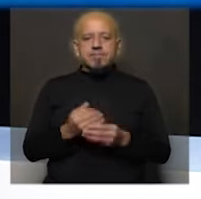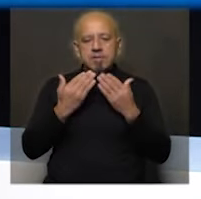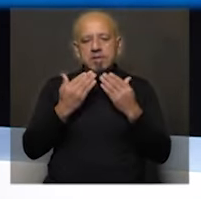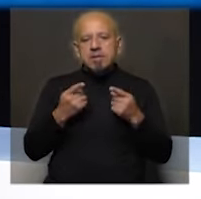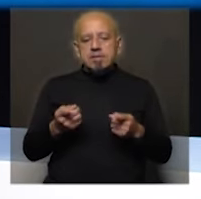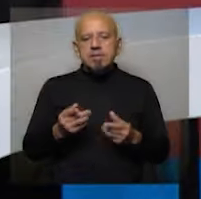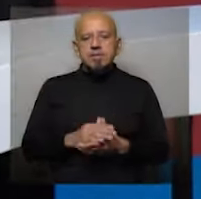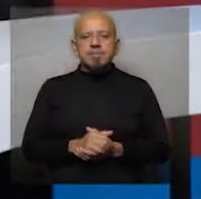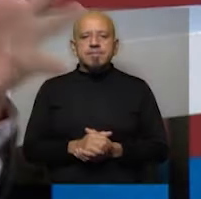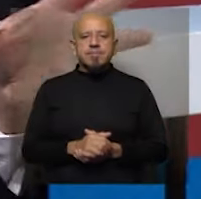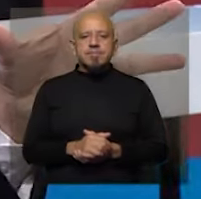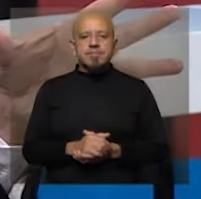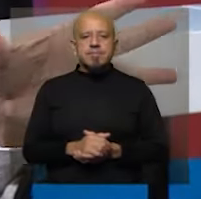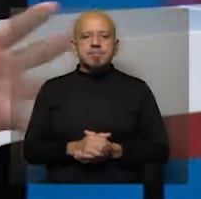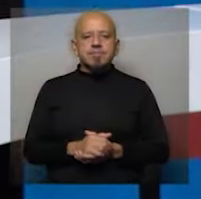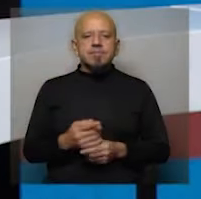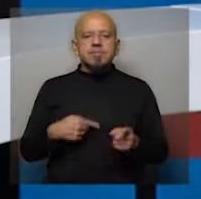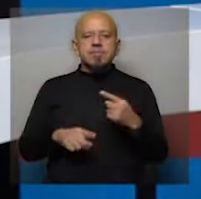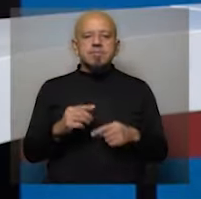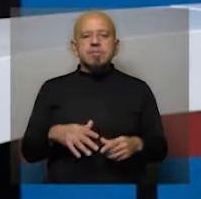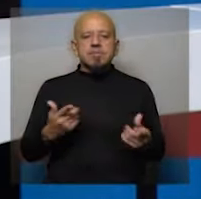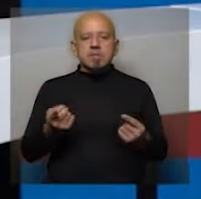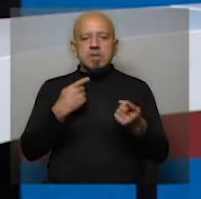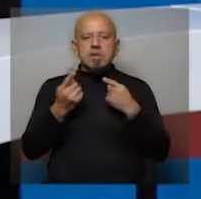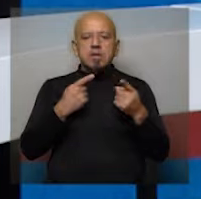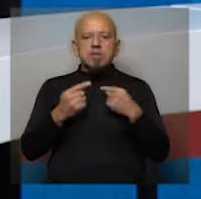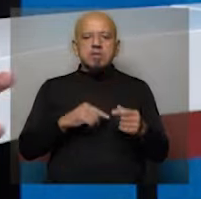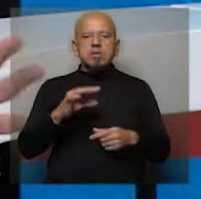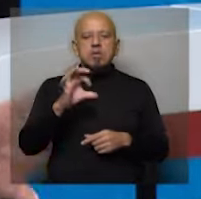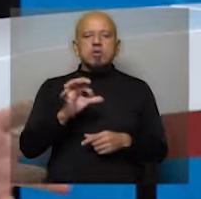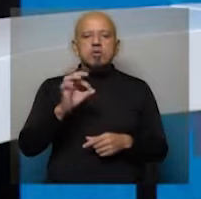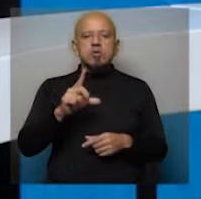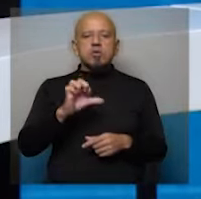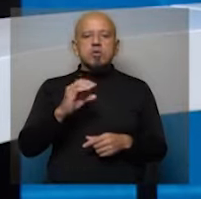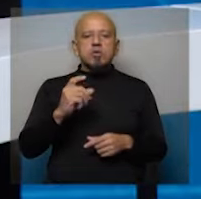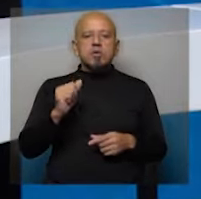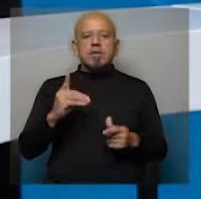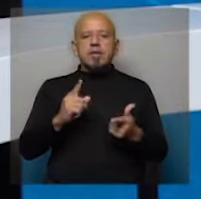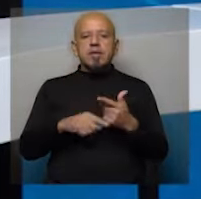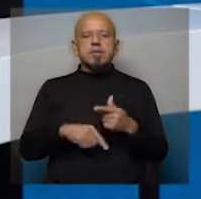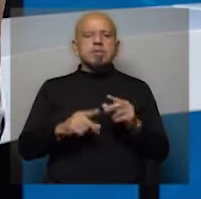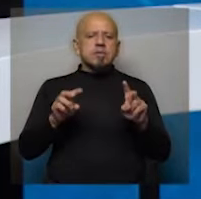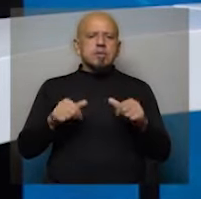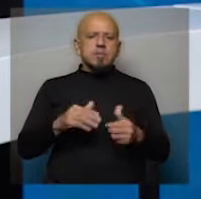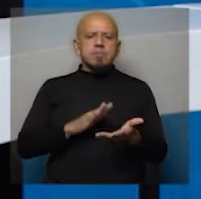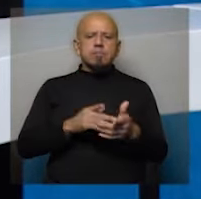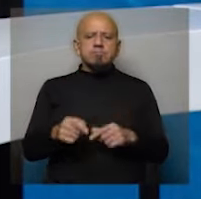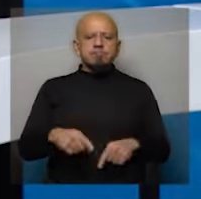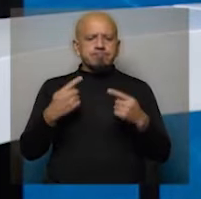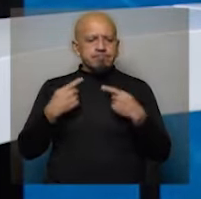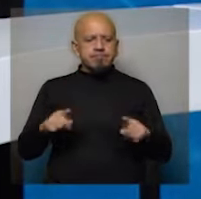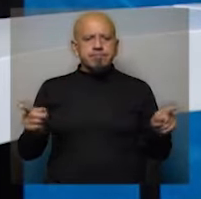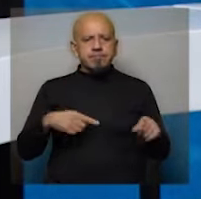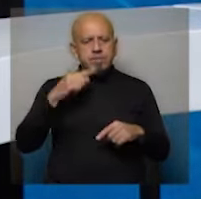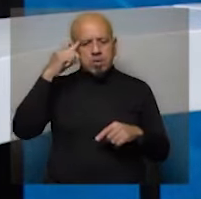por la invitación Bueno más más tarde más adelante en unos minutos Voy a conversar también con solea González y con rosmari rí sobre este tema con ser distinta miradas